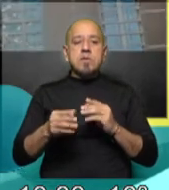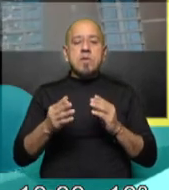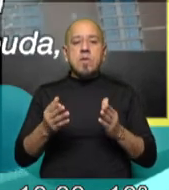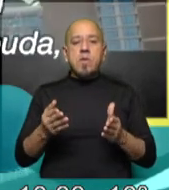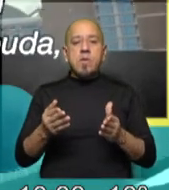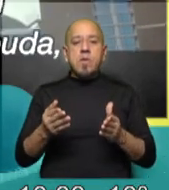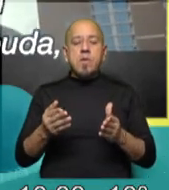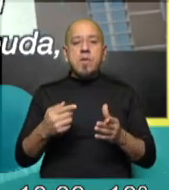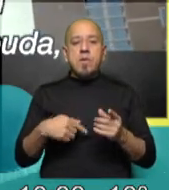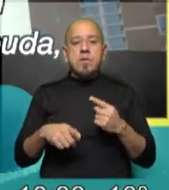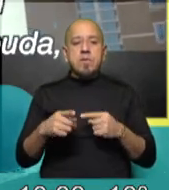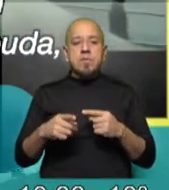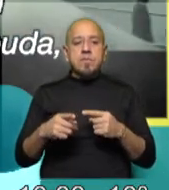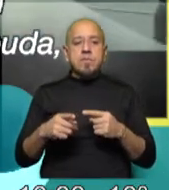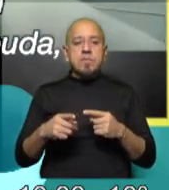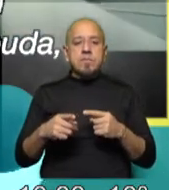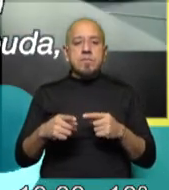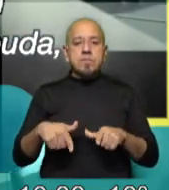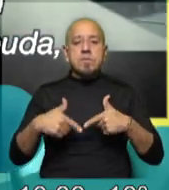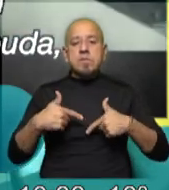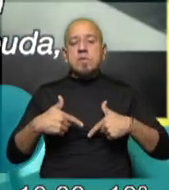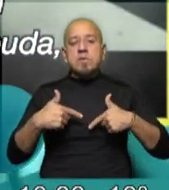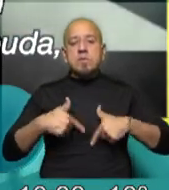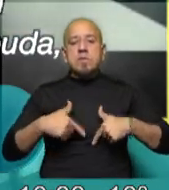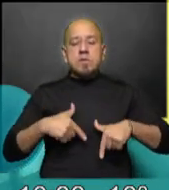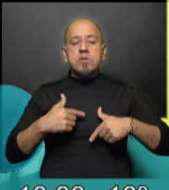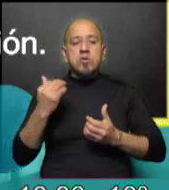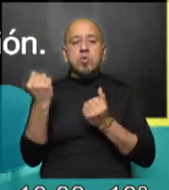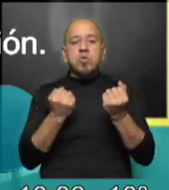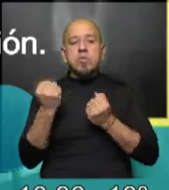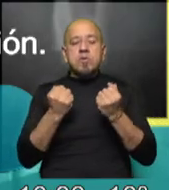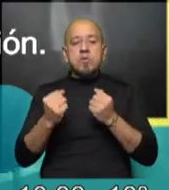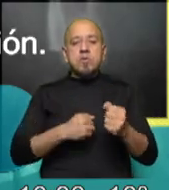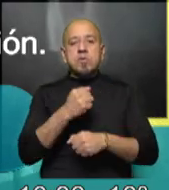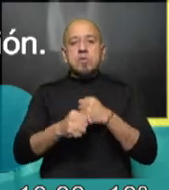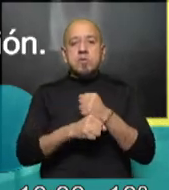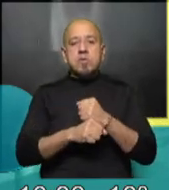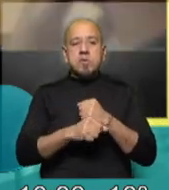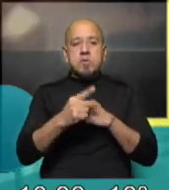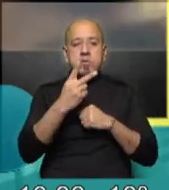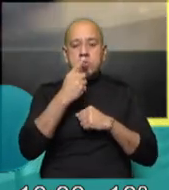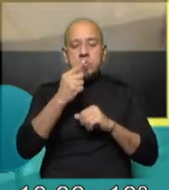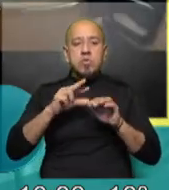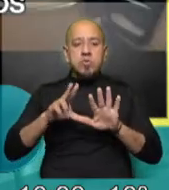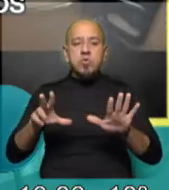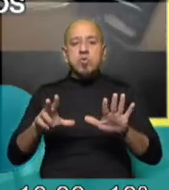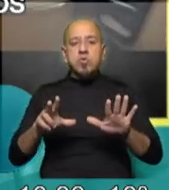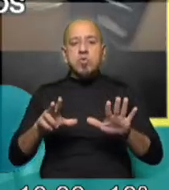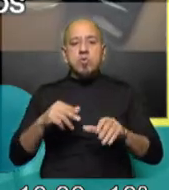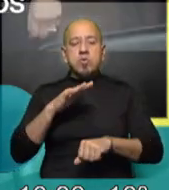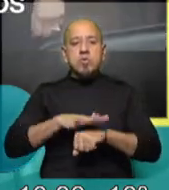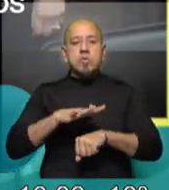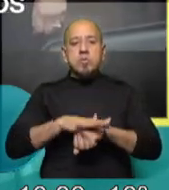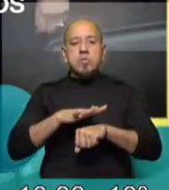del que fuera ministro de Economía de Grecia ya por el año 2008, en el momento en el que